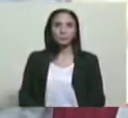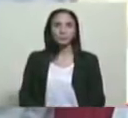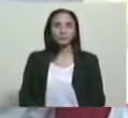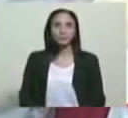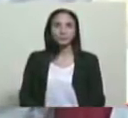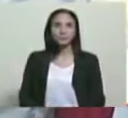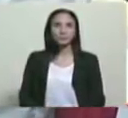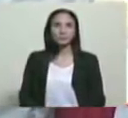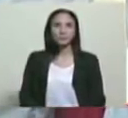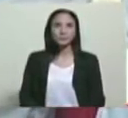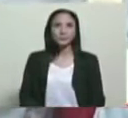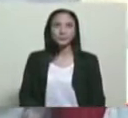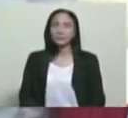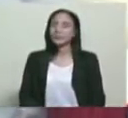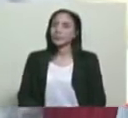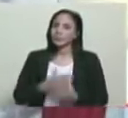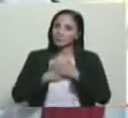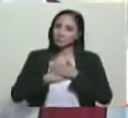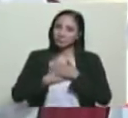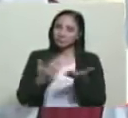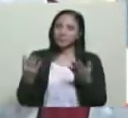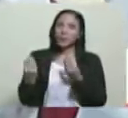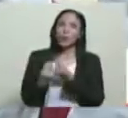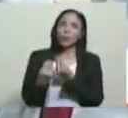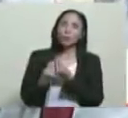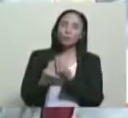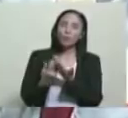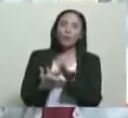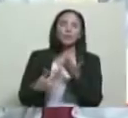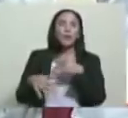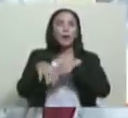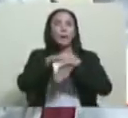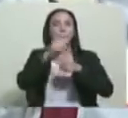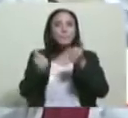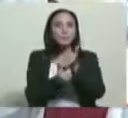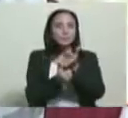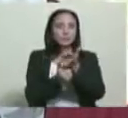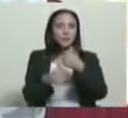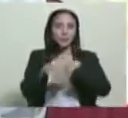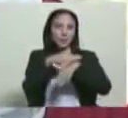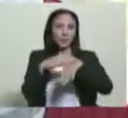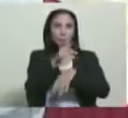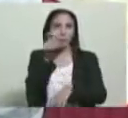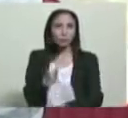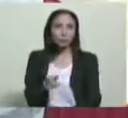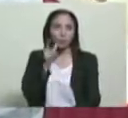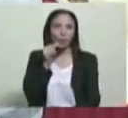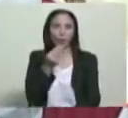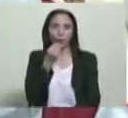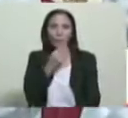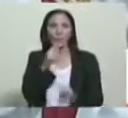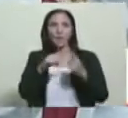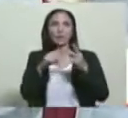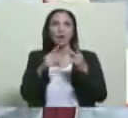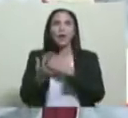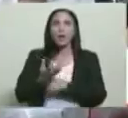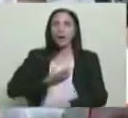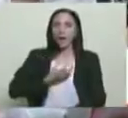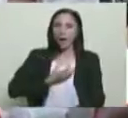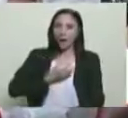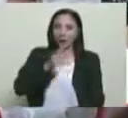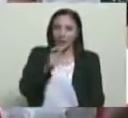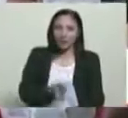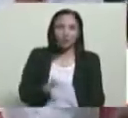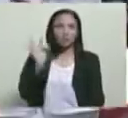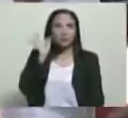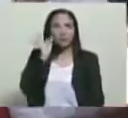Rocio. Me encuentro en compañía del viceministro de Alimentación, Orbi Monsalve, de nuestra alcaldesa Mayerlín